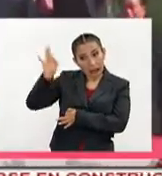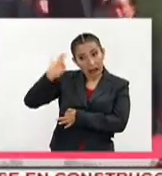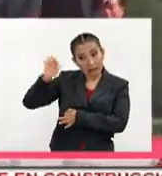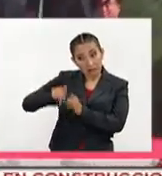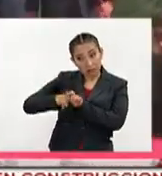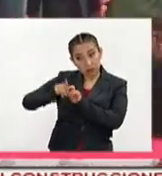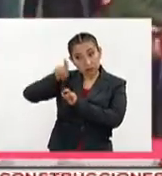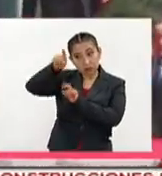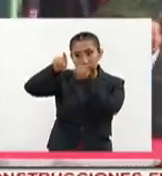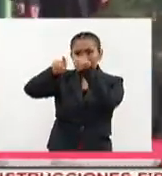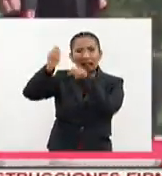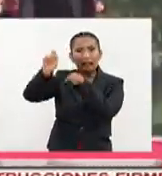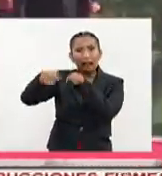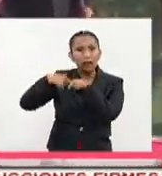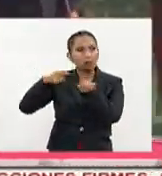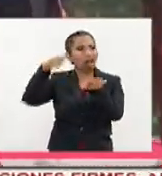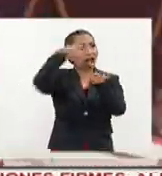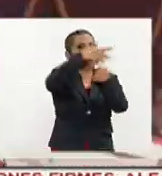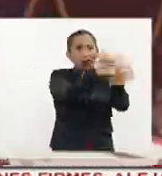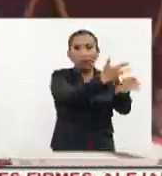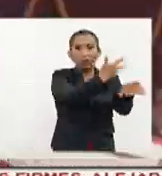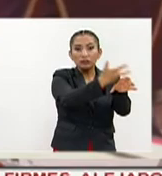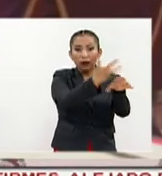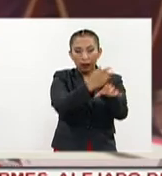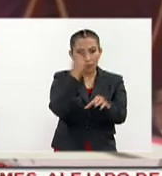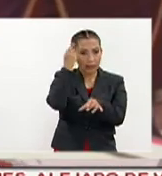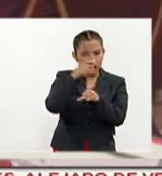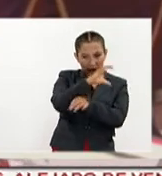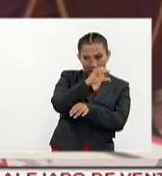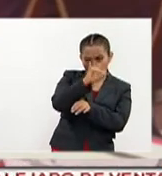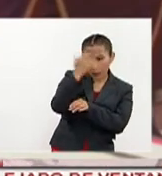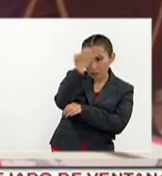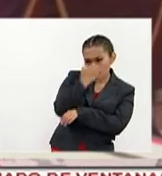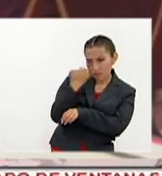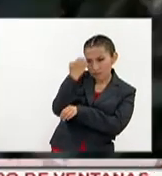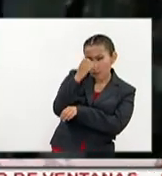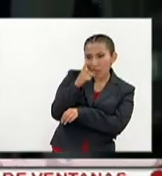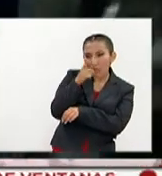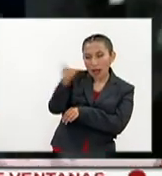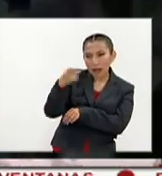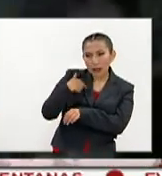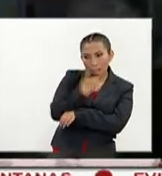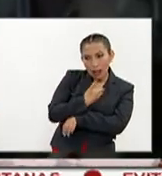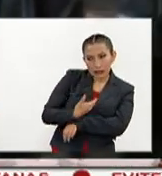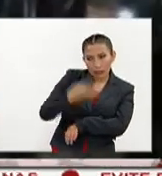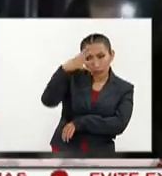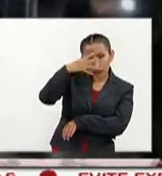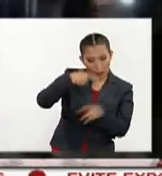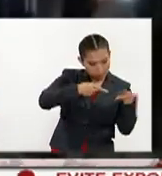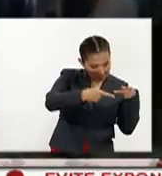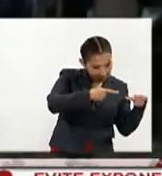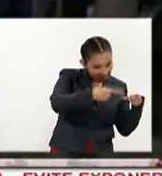arma nuclear capaz de alcanzar a Estados Unidos. De acuerdo con el director de la CIA, Mike Pompeo, el presidente Trump está